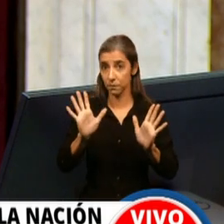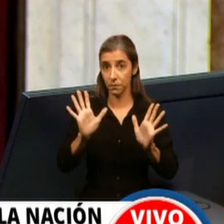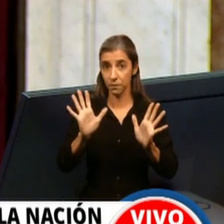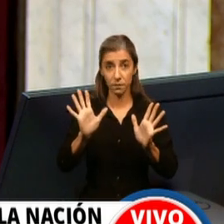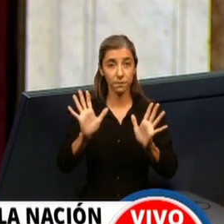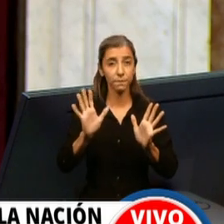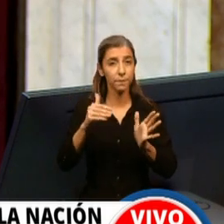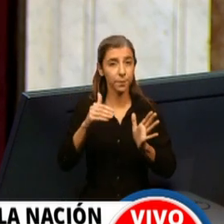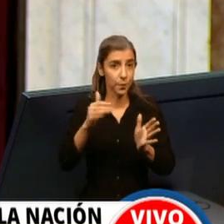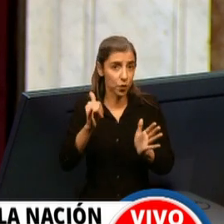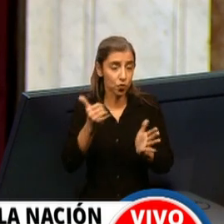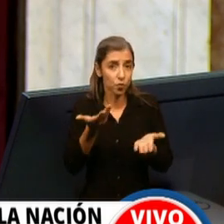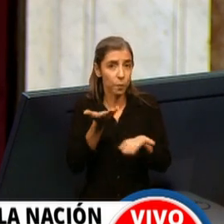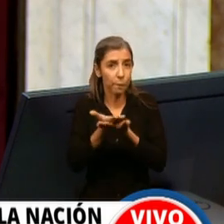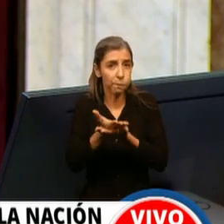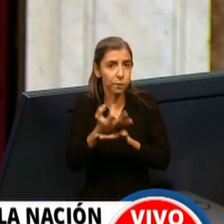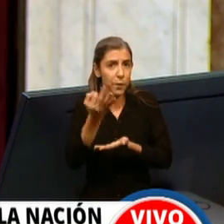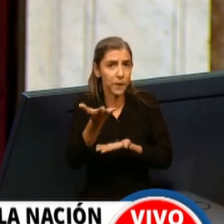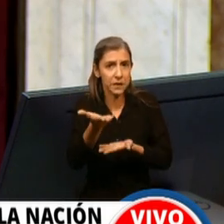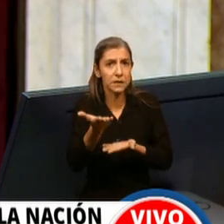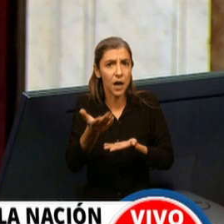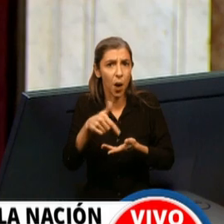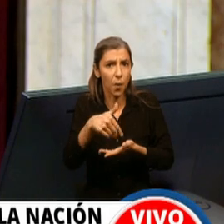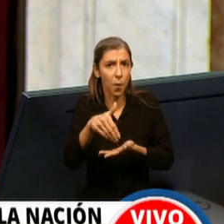y la emoción de órdenes con votación nominal